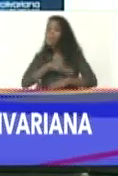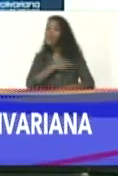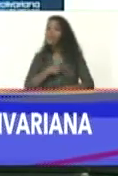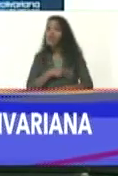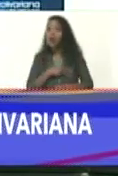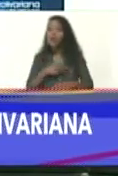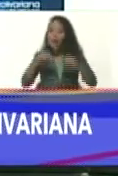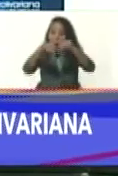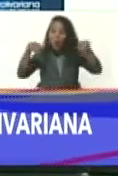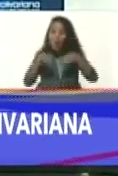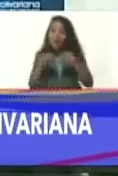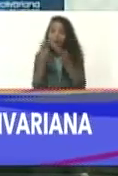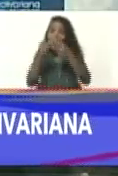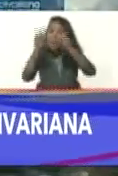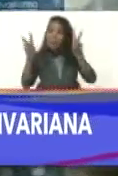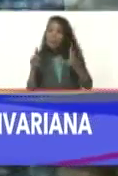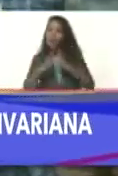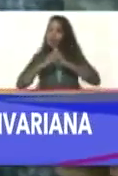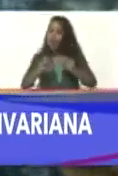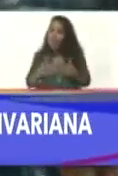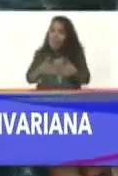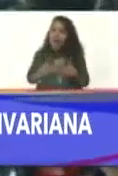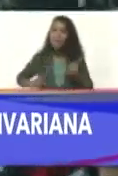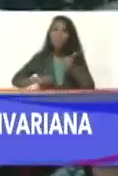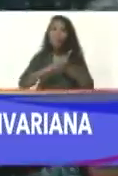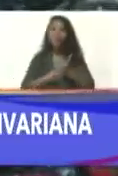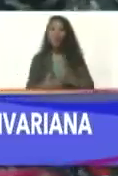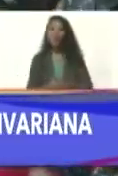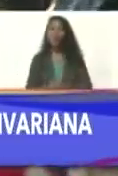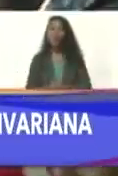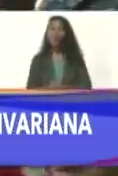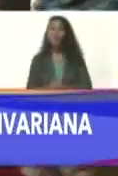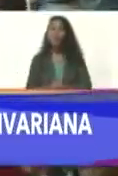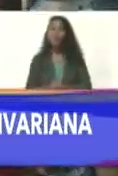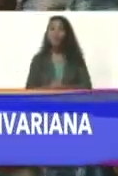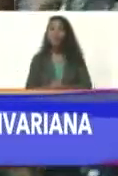paz. Todo mi apoyo.